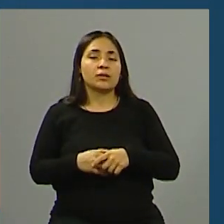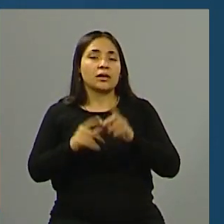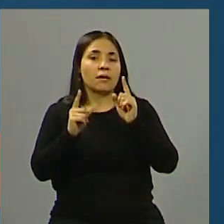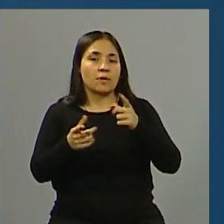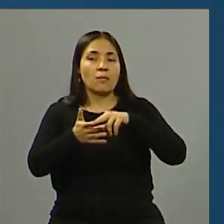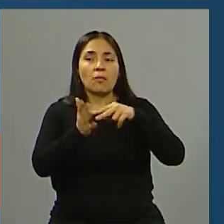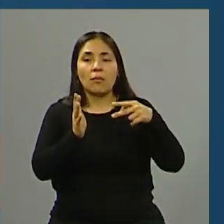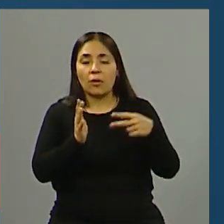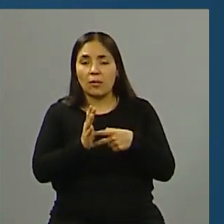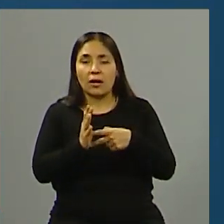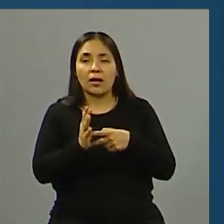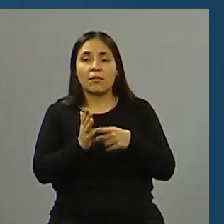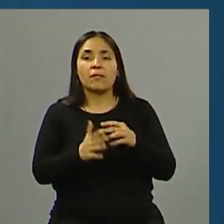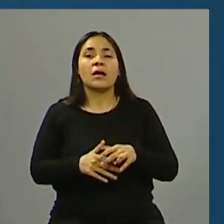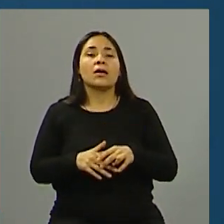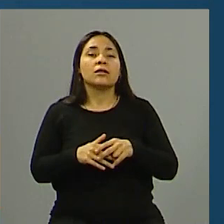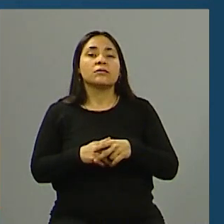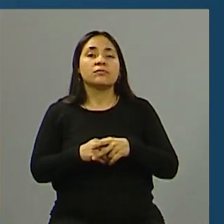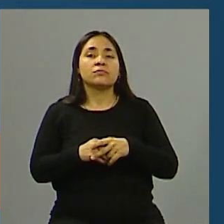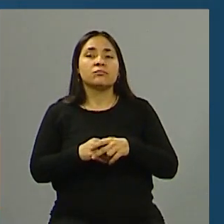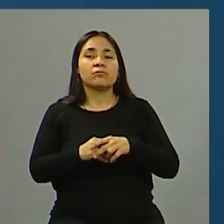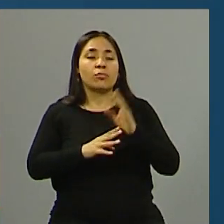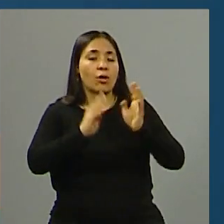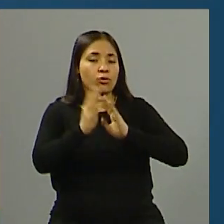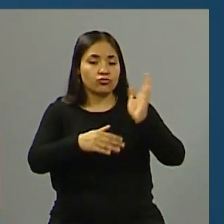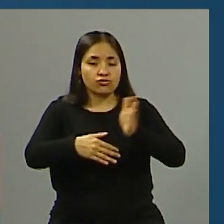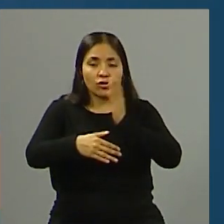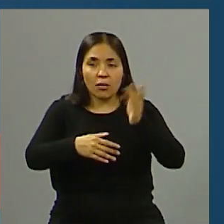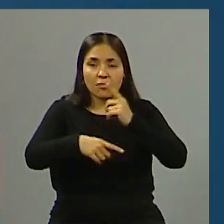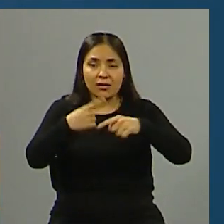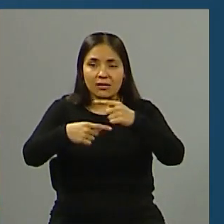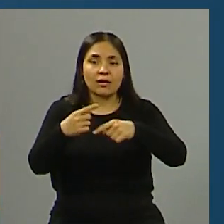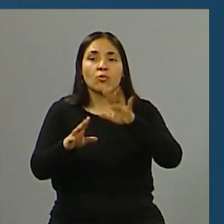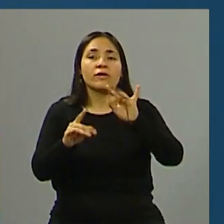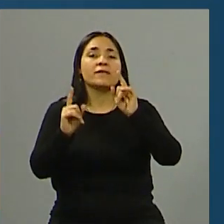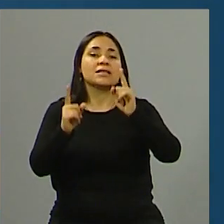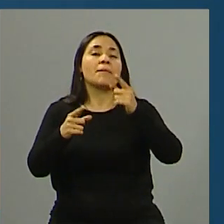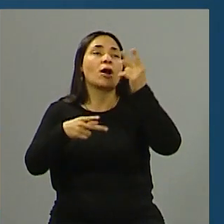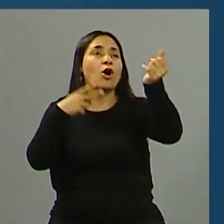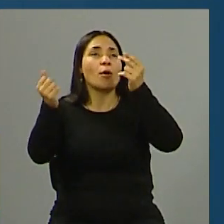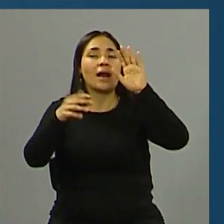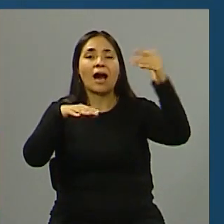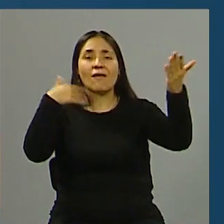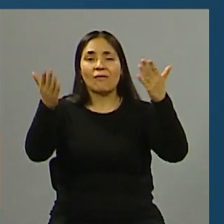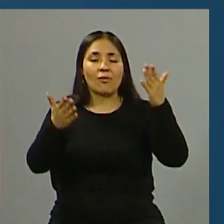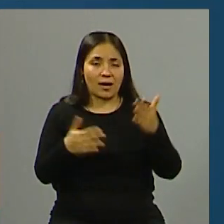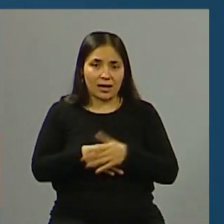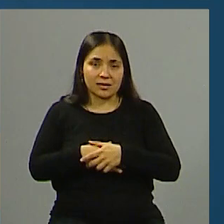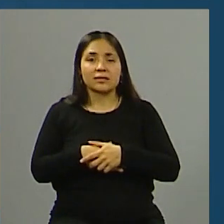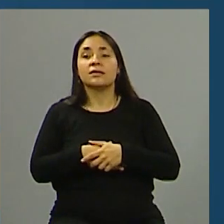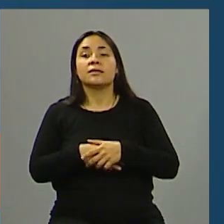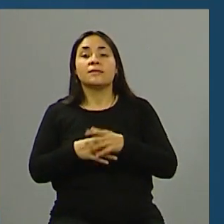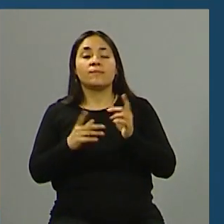significa para mantener la producción y por la oferta de productos del tema de importaciones. Hay dificultades para importar,